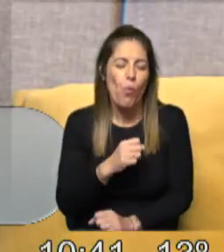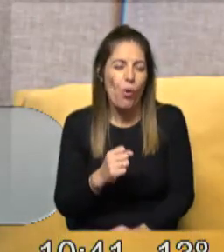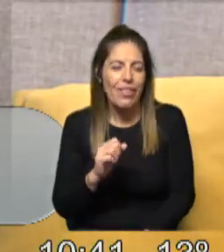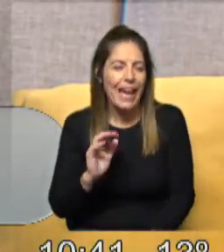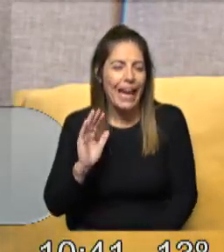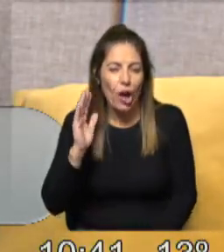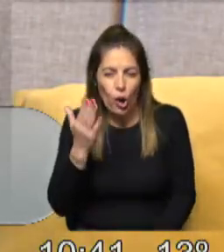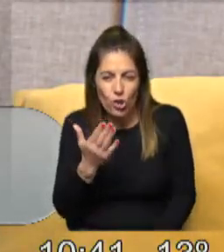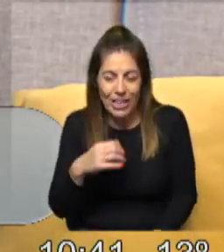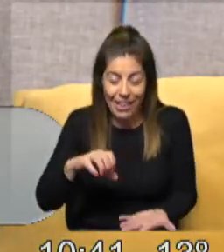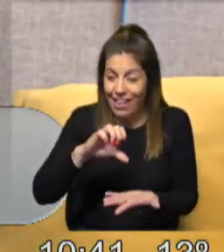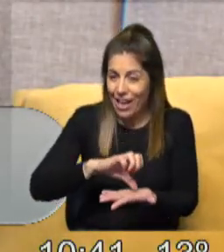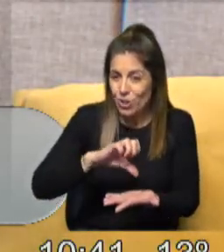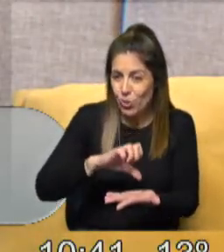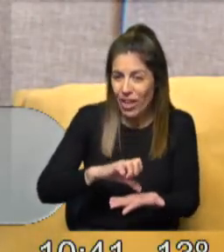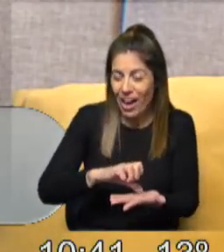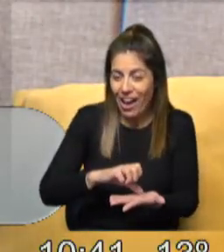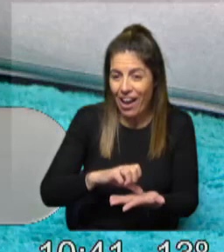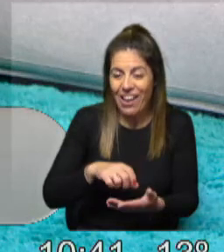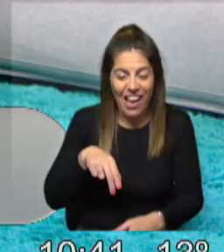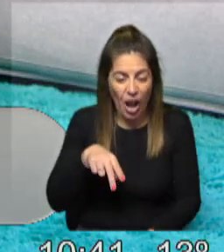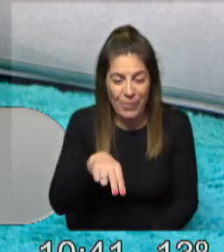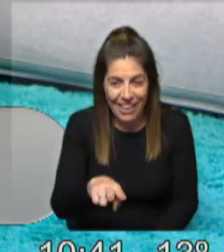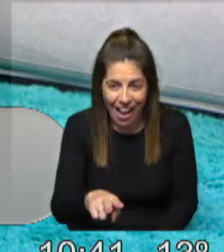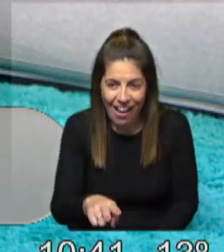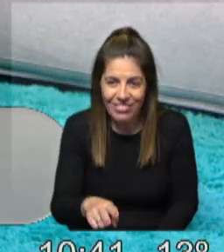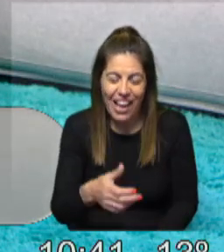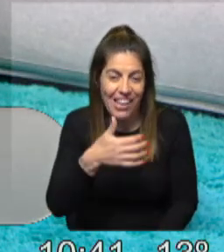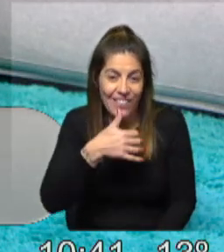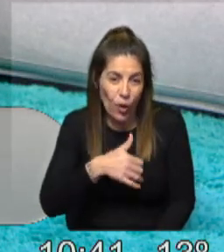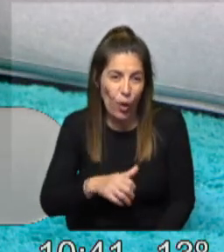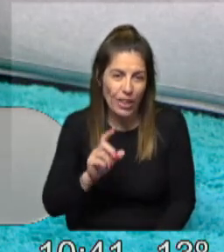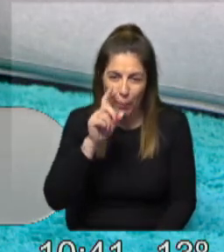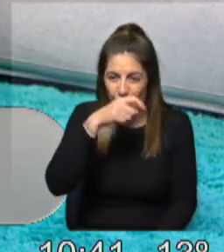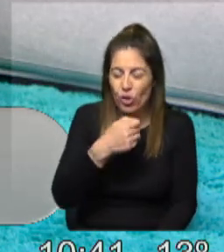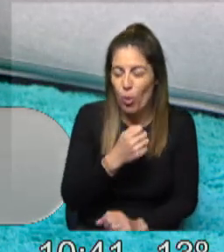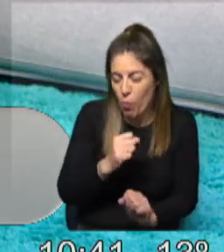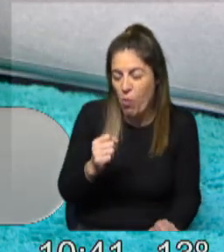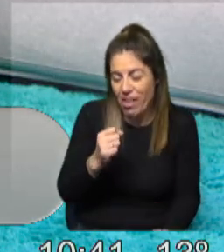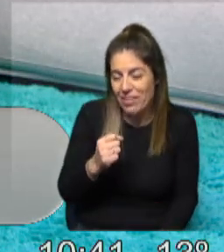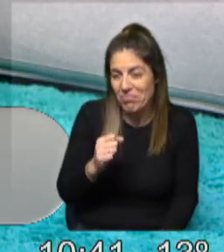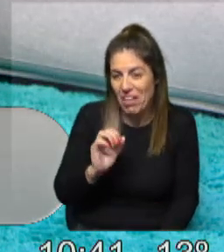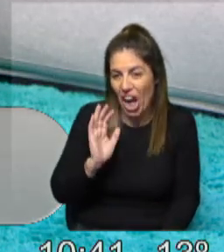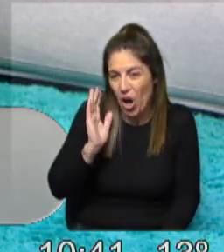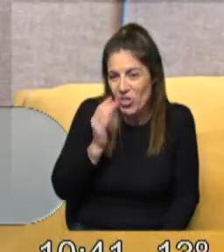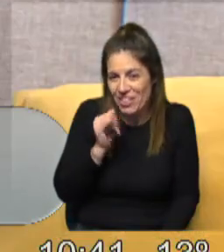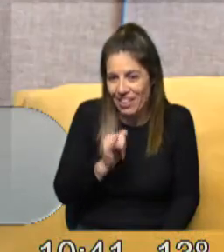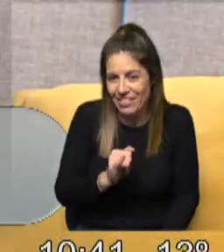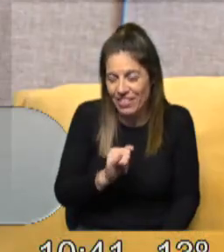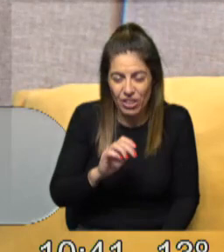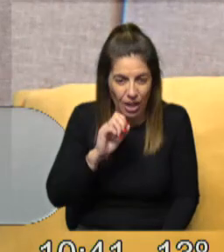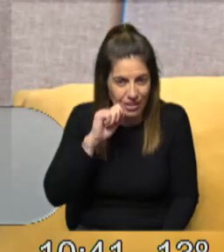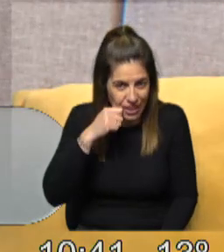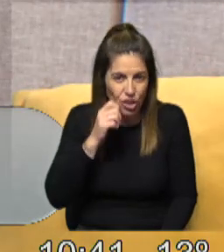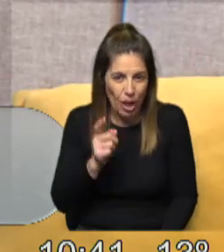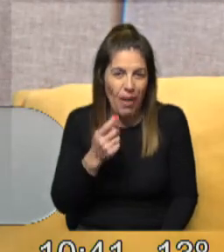en la ciudad, en la, ¿no? En la caminata por Montevideo, entonces uno se reconoce y está bueno. Eso es lindo. ¿Verdad?